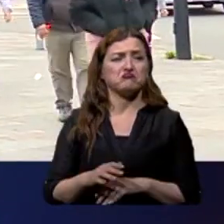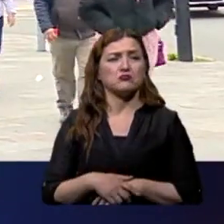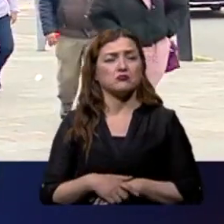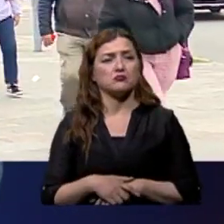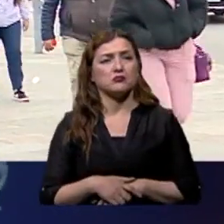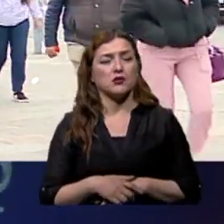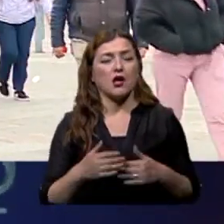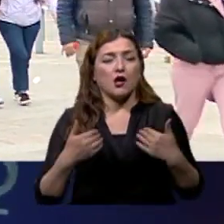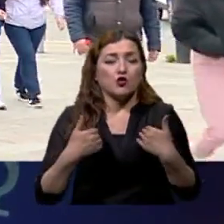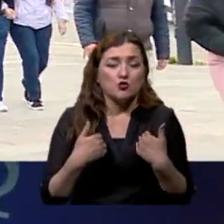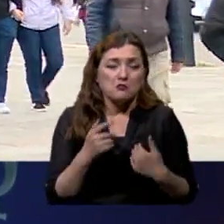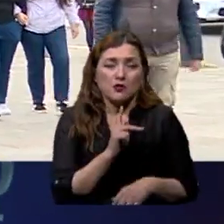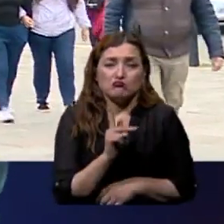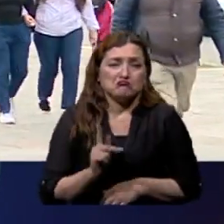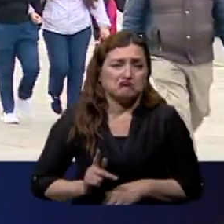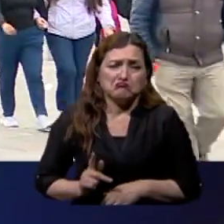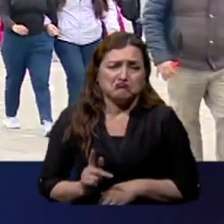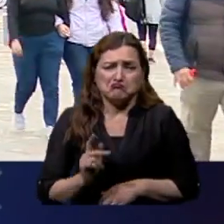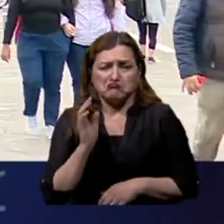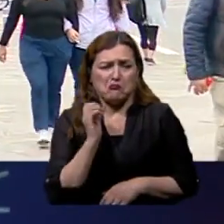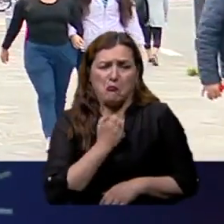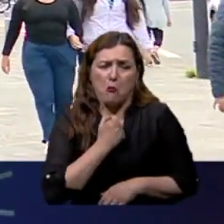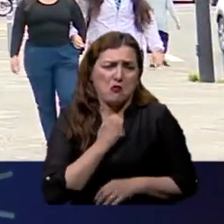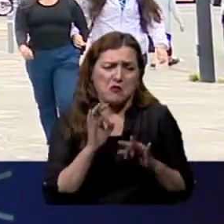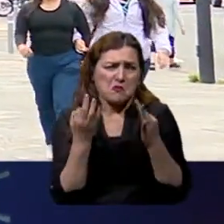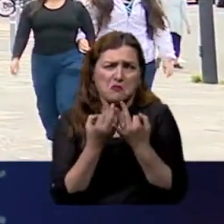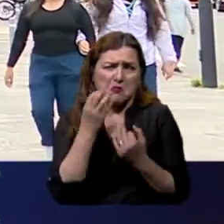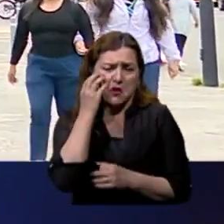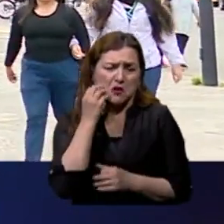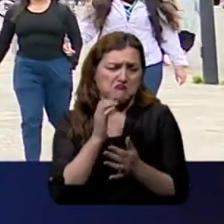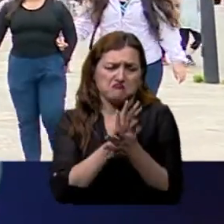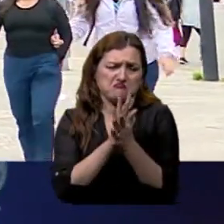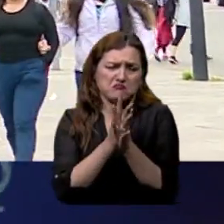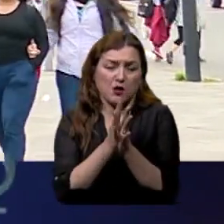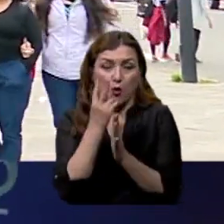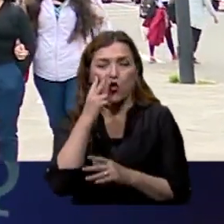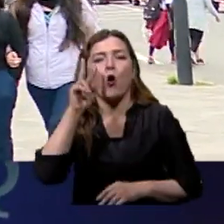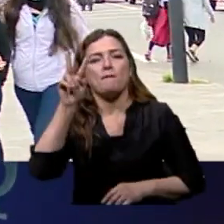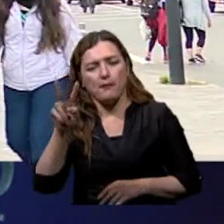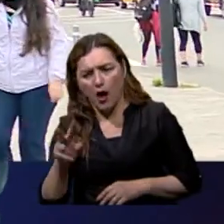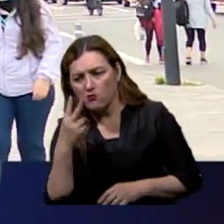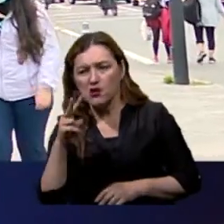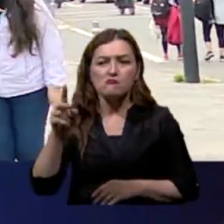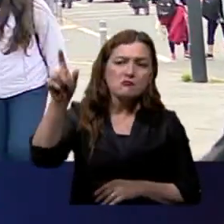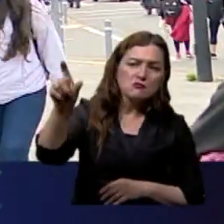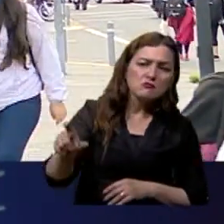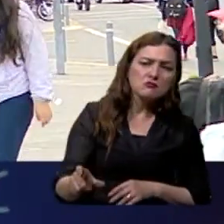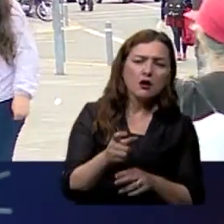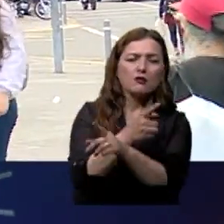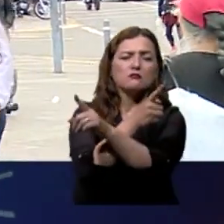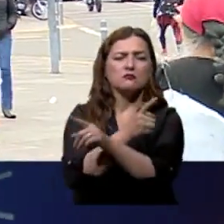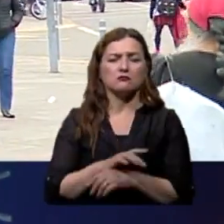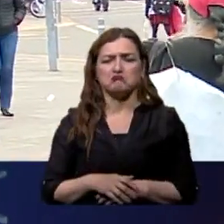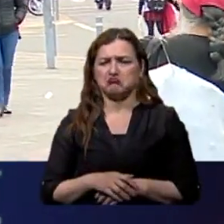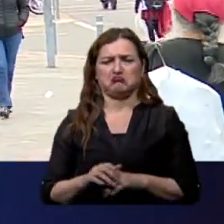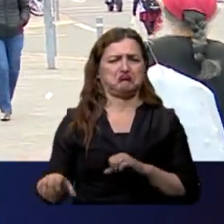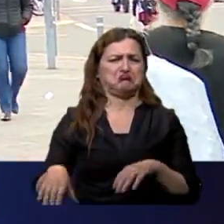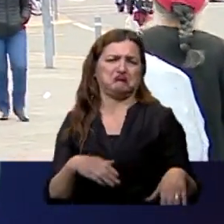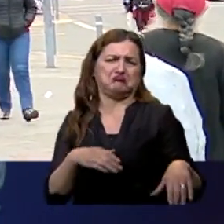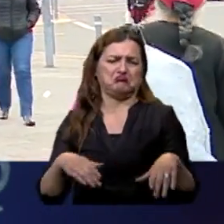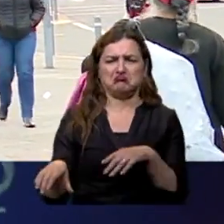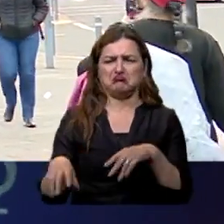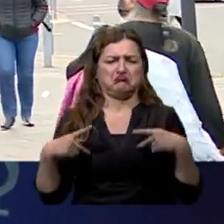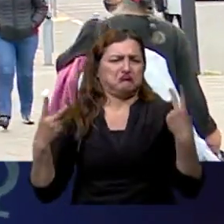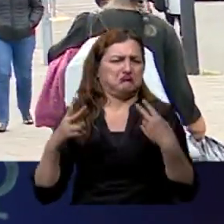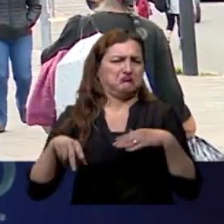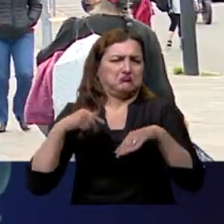O sea, en mi caso particular, no, yo he visto algunas personas que están así con discapacidad, pero se envuelven igual y creo que